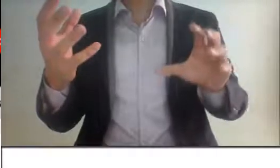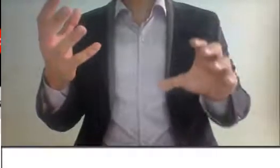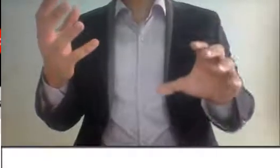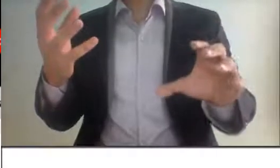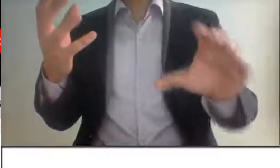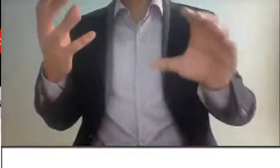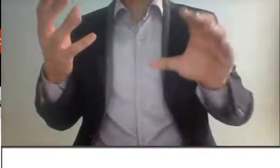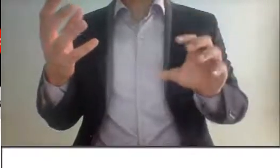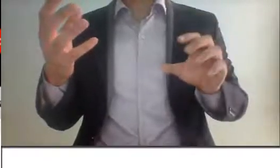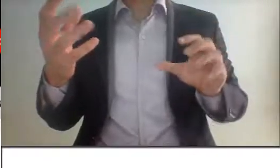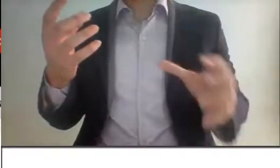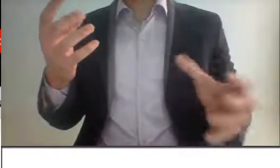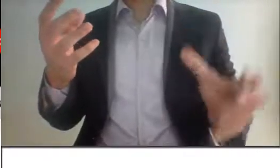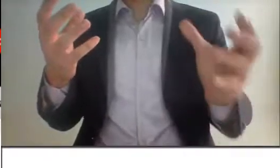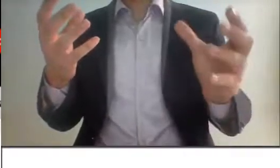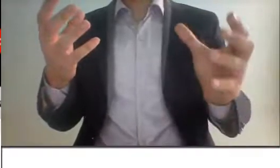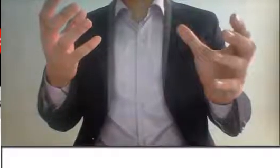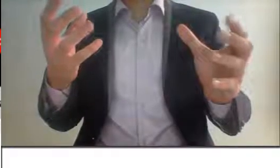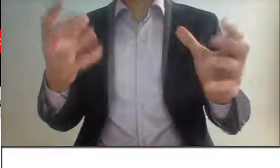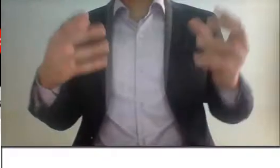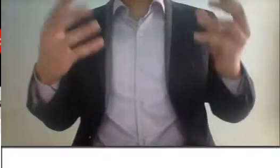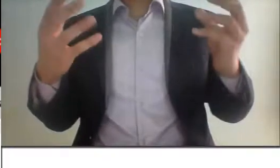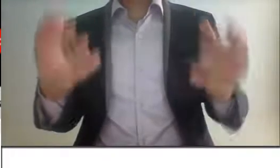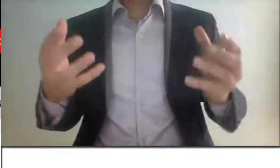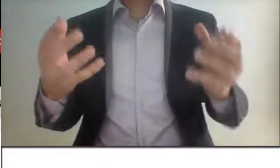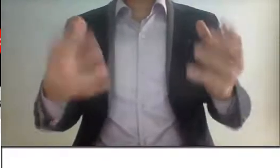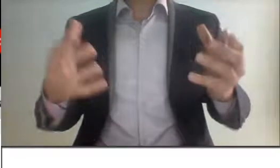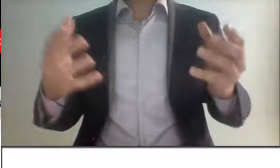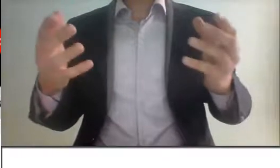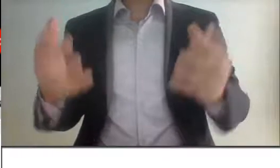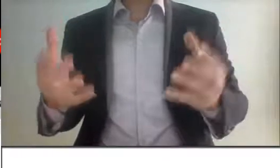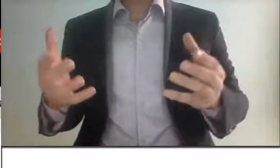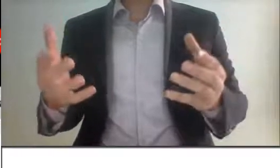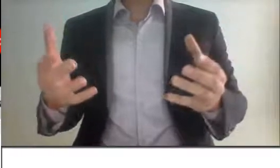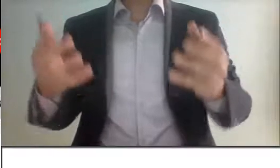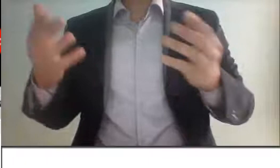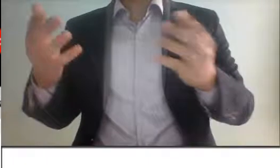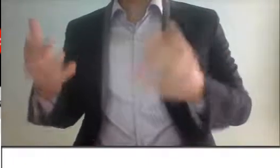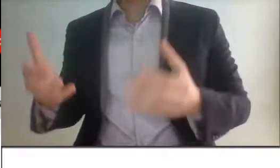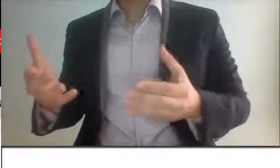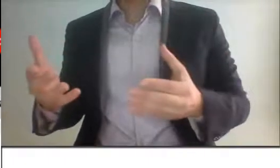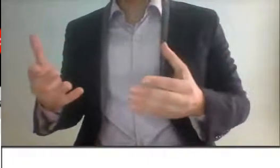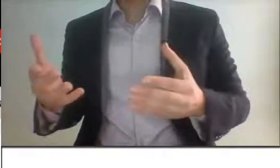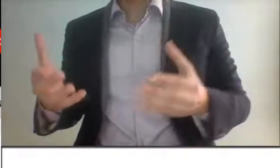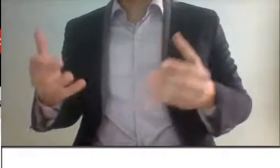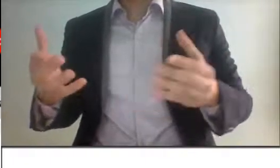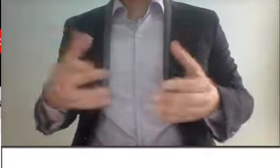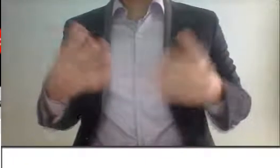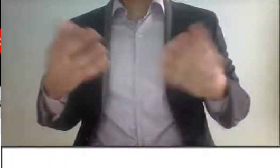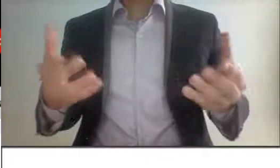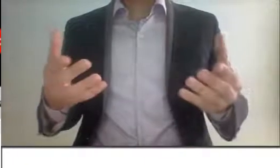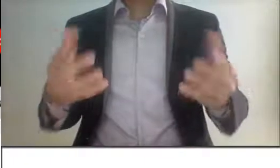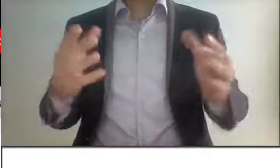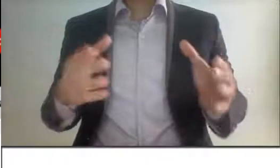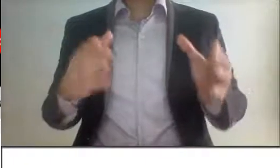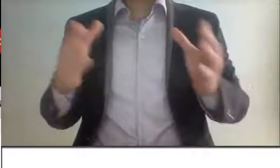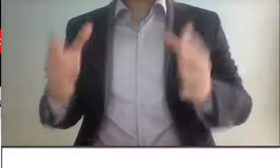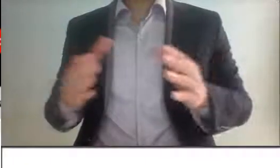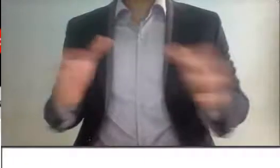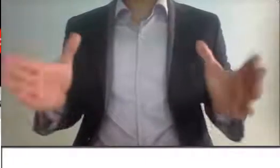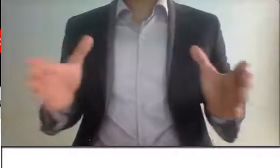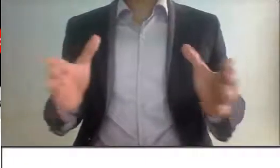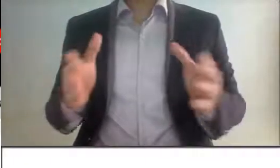Sino solamente vean el tema de las playas, que a quién se le ocurre concesionar durante 100 años justamente las playas. Y una persona me dijo,